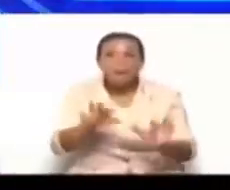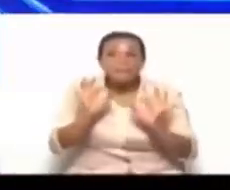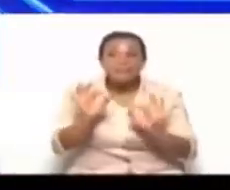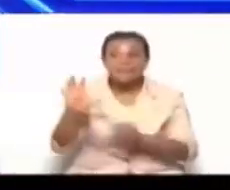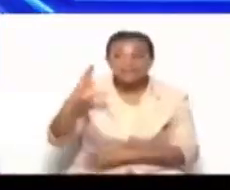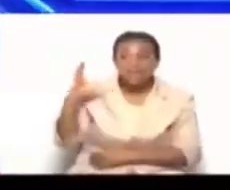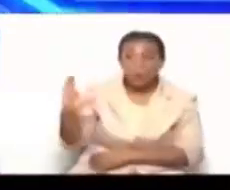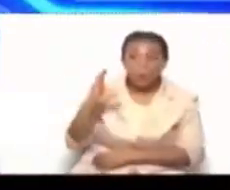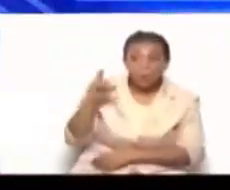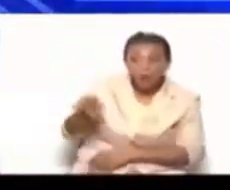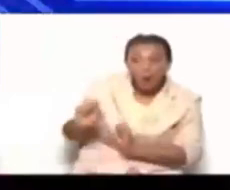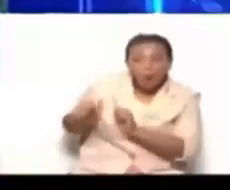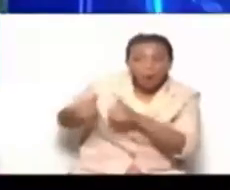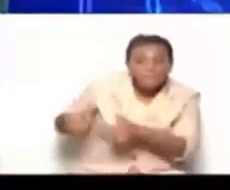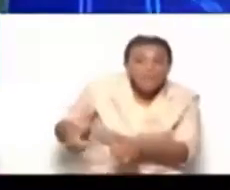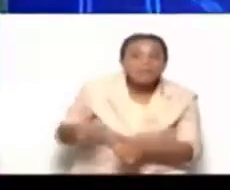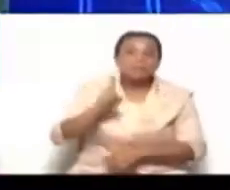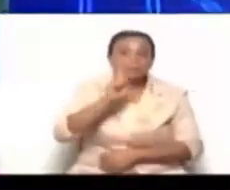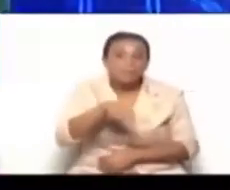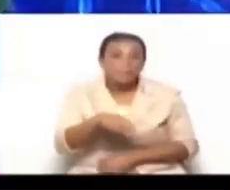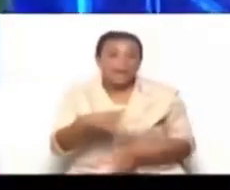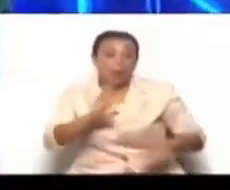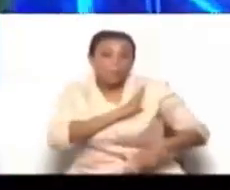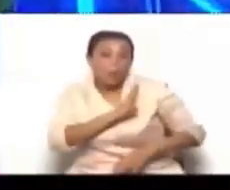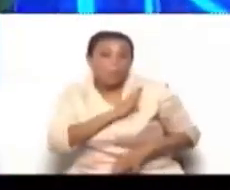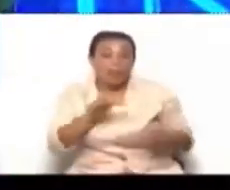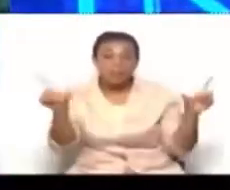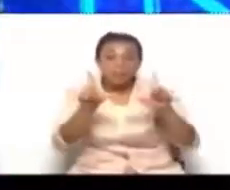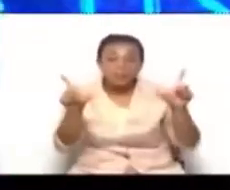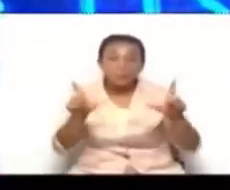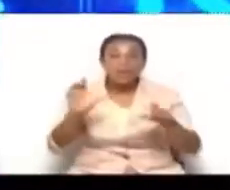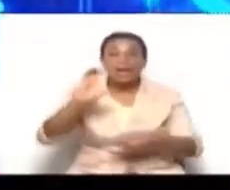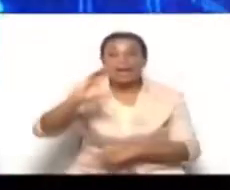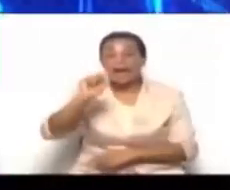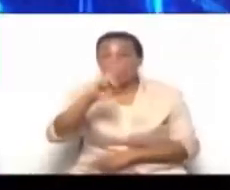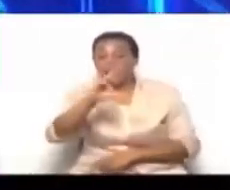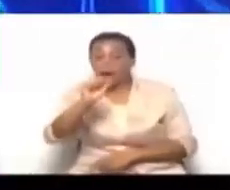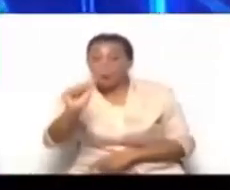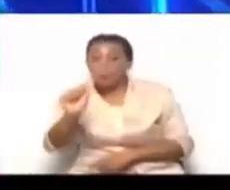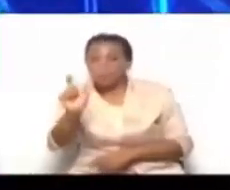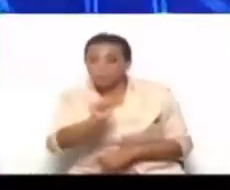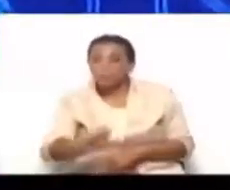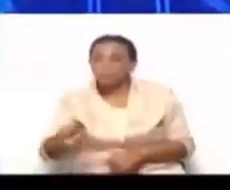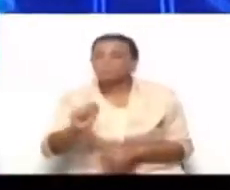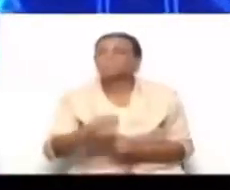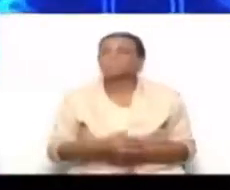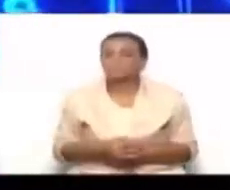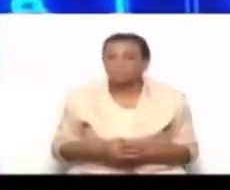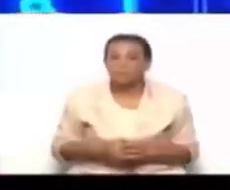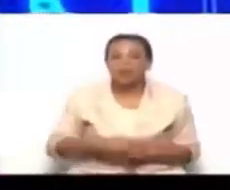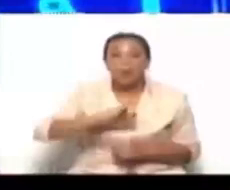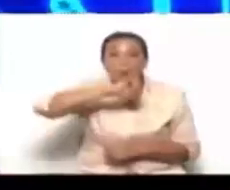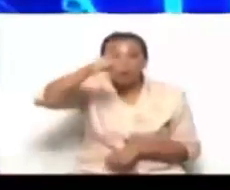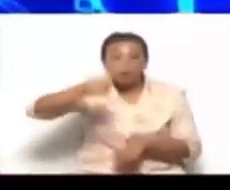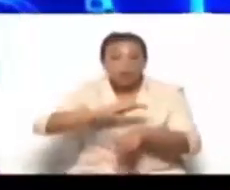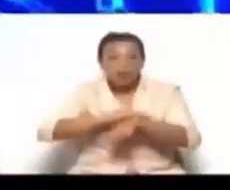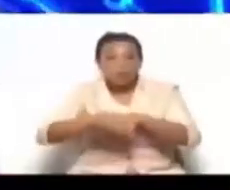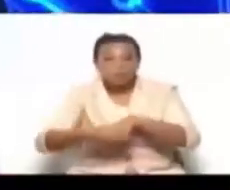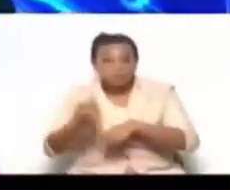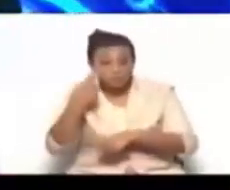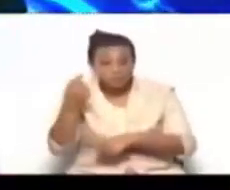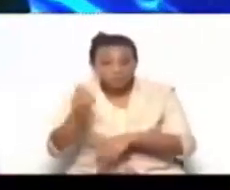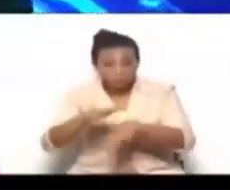precisamente de Colombia y de la gente de Caracol, de los dueños de Caracol. Milán, no es la primera vez. Jorge Rodríguez,